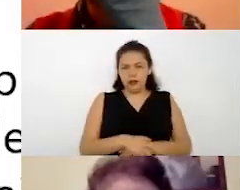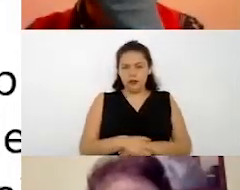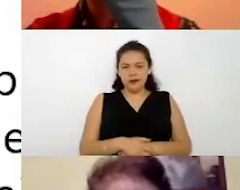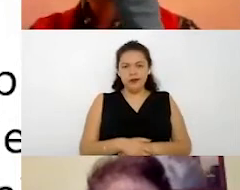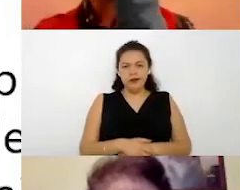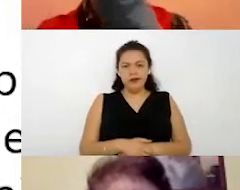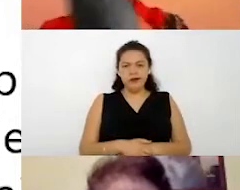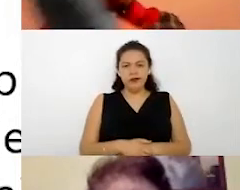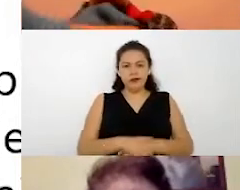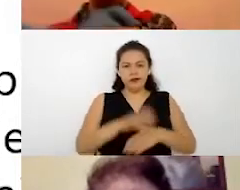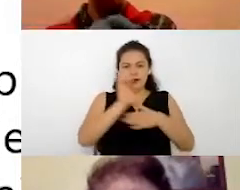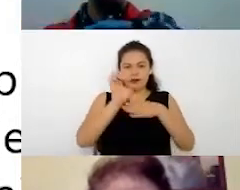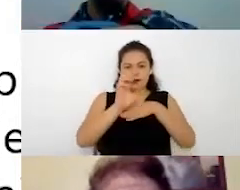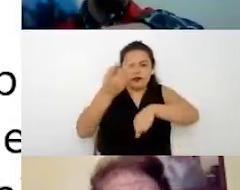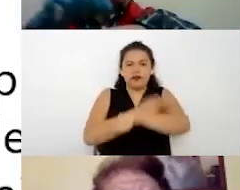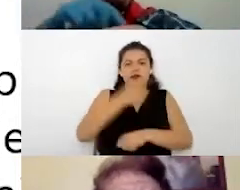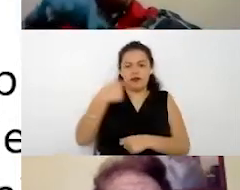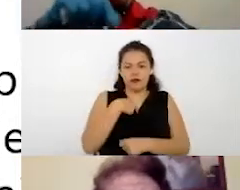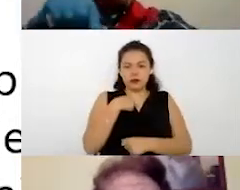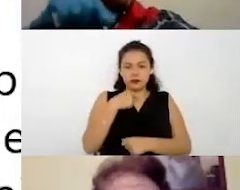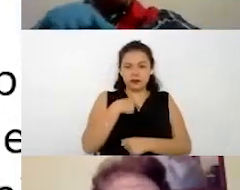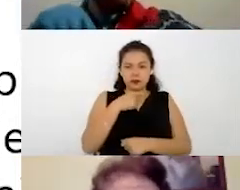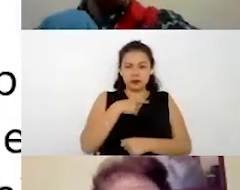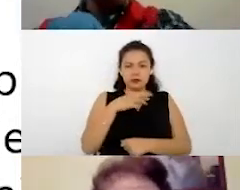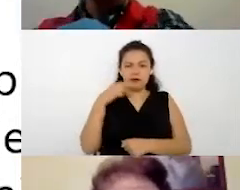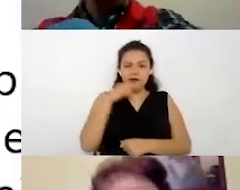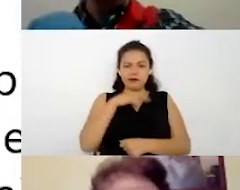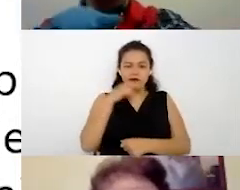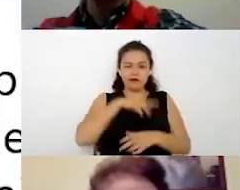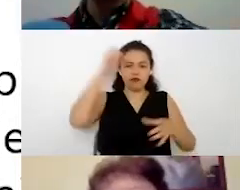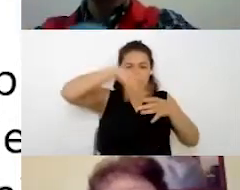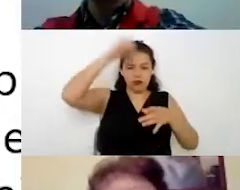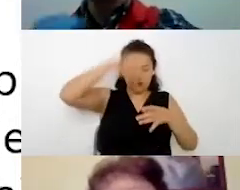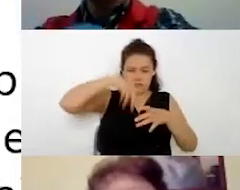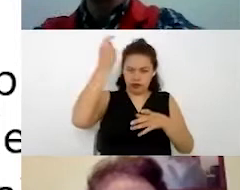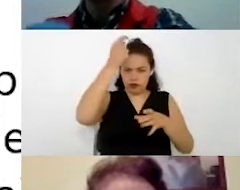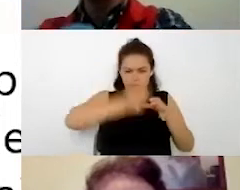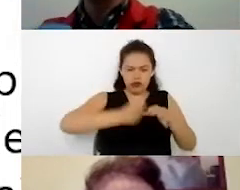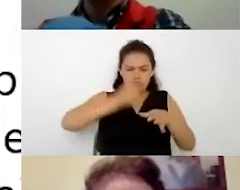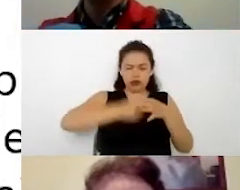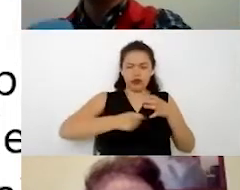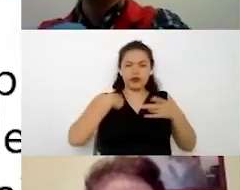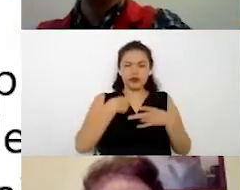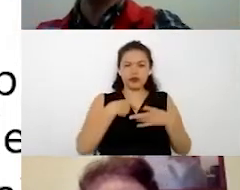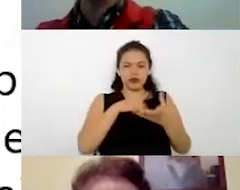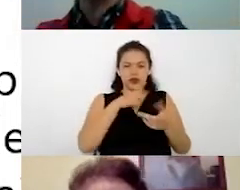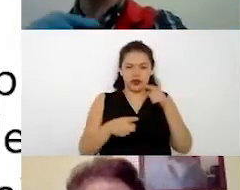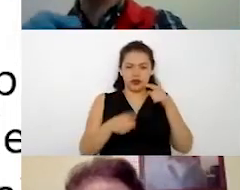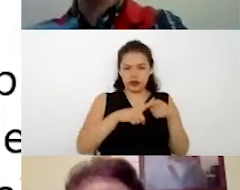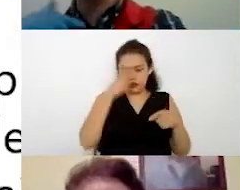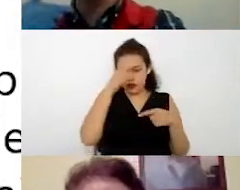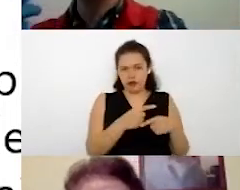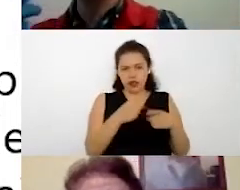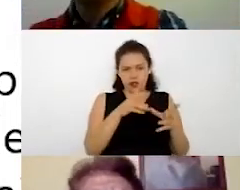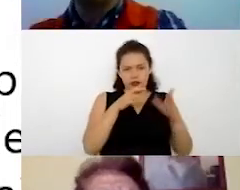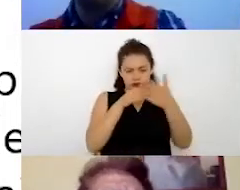¿qué pasa si yo me lavo a chorro? Voy a comenzar a quitar esos coágulos que se están formando y entonces la hemorragia